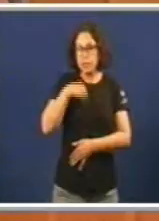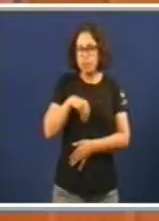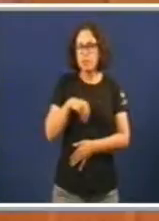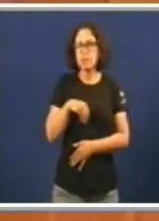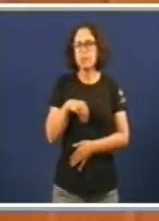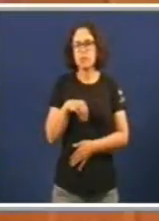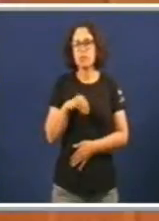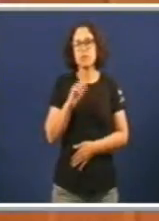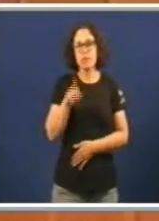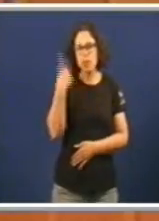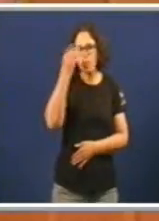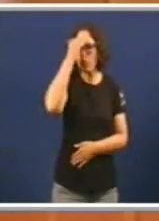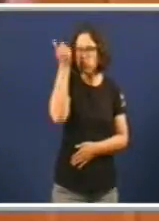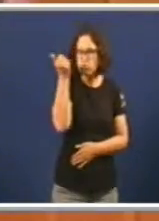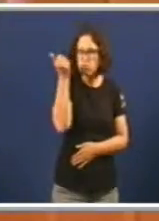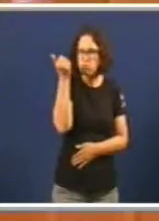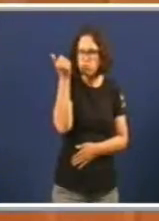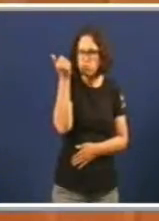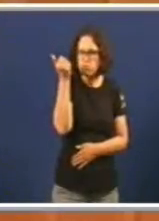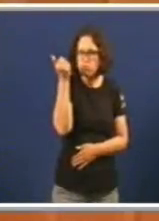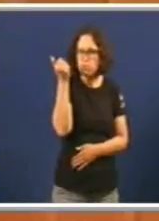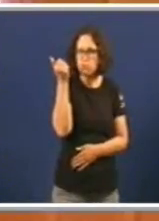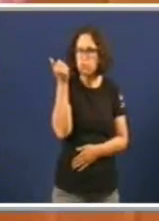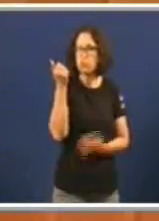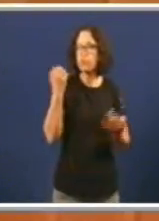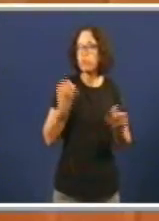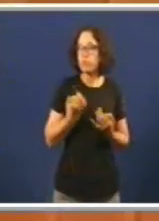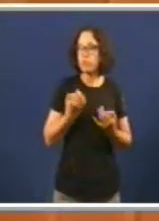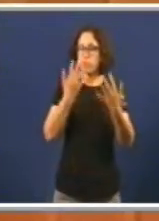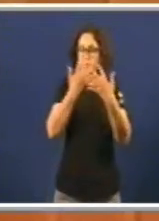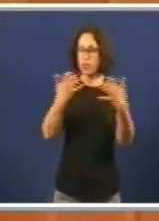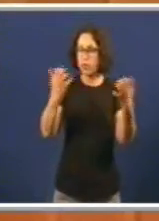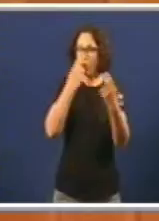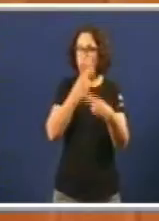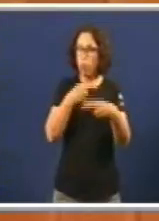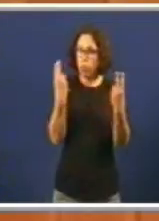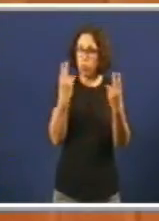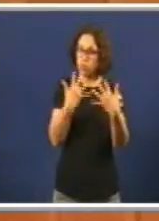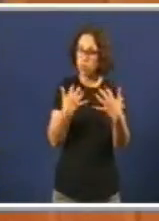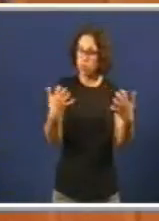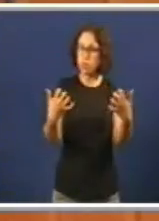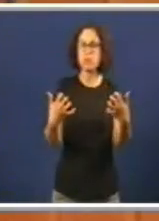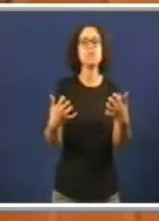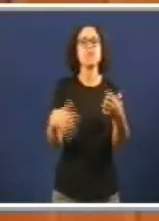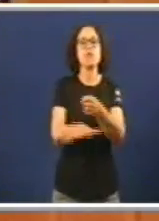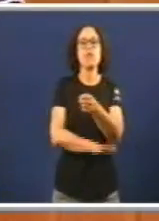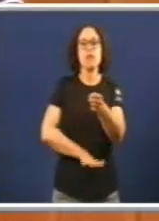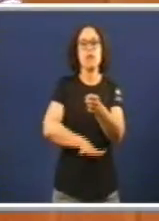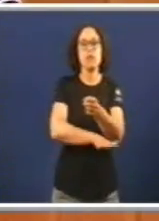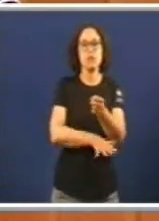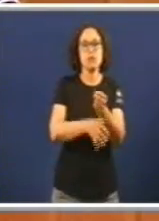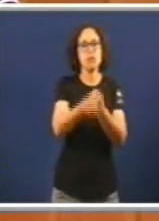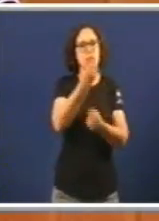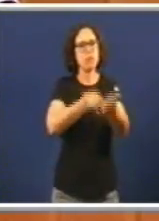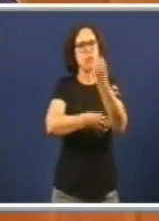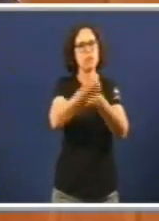vostede esqueceuselle comentarnos aquí a todas na sede do Poder Legislativo deste país, pois contarnos todo isto.